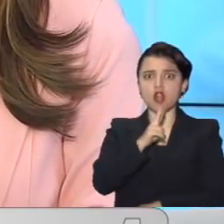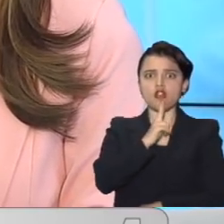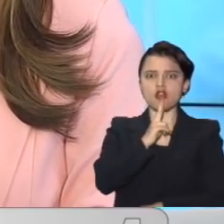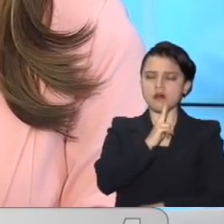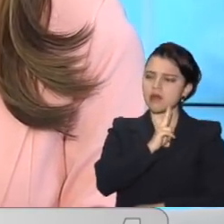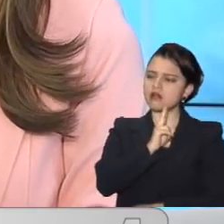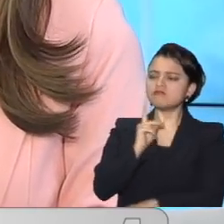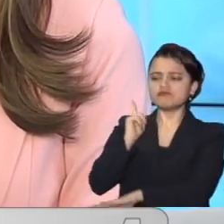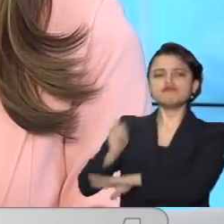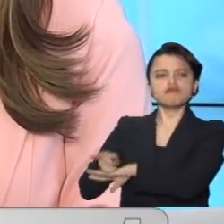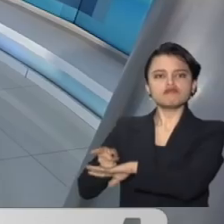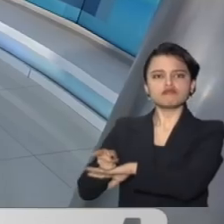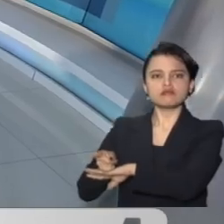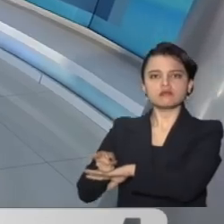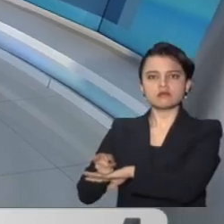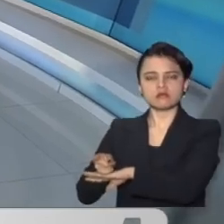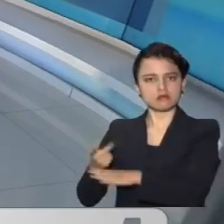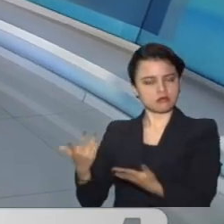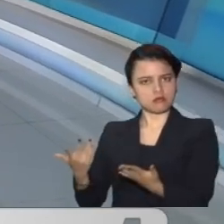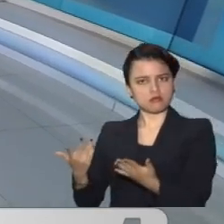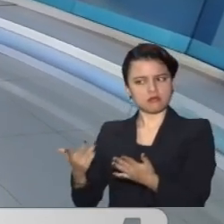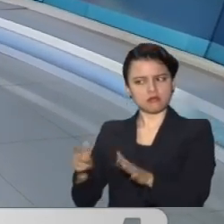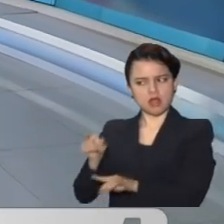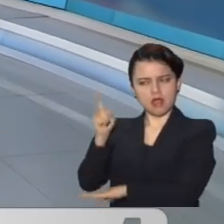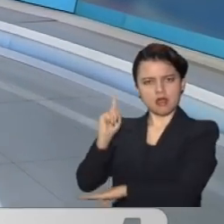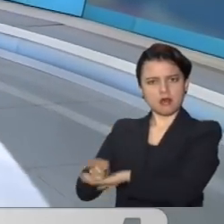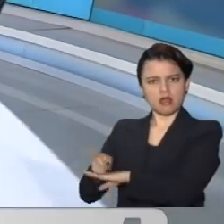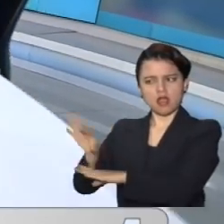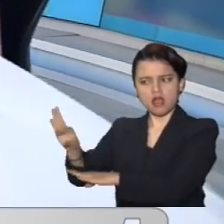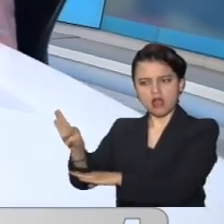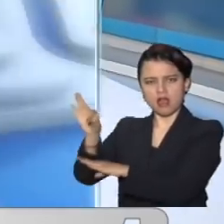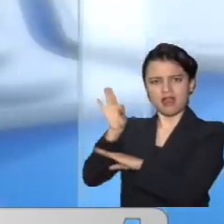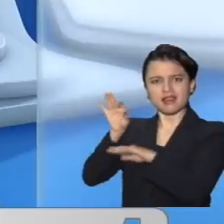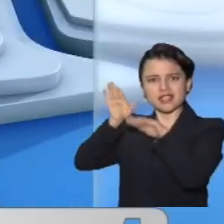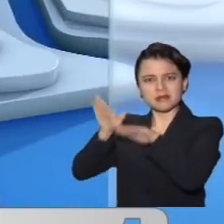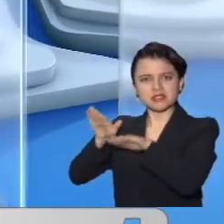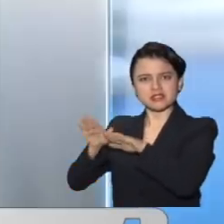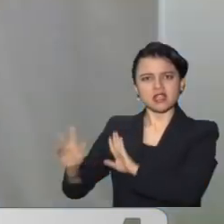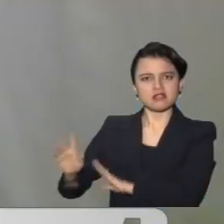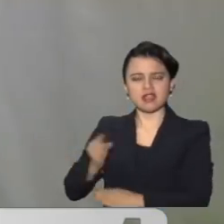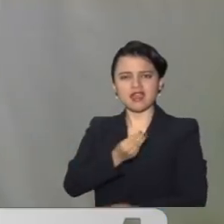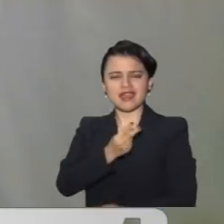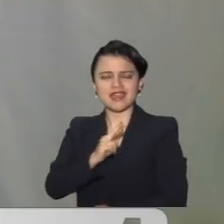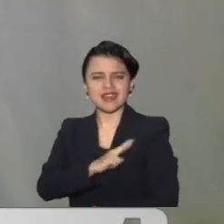su oración. Yusy Chaparro, buenos días. ¿Cuál es la historia del milagro?